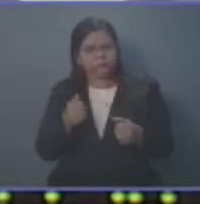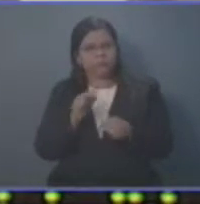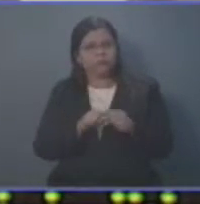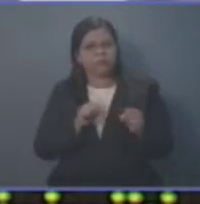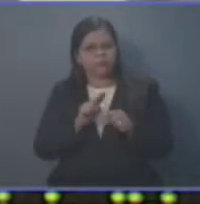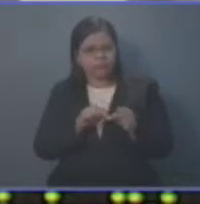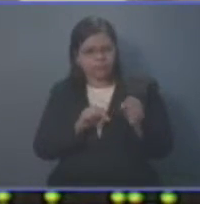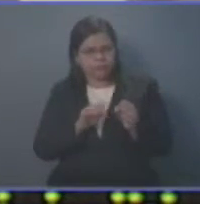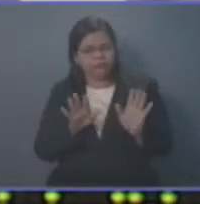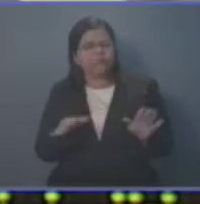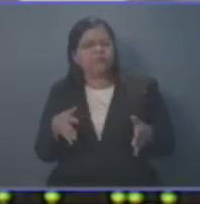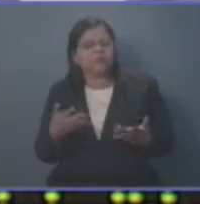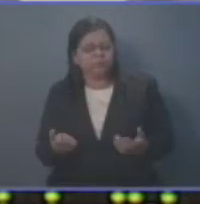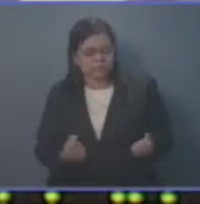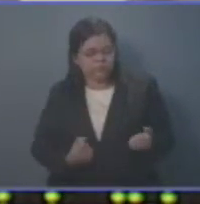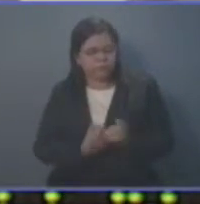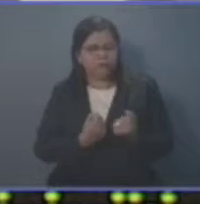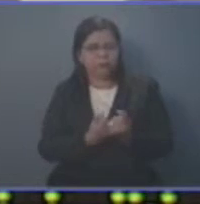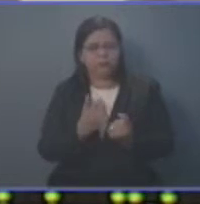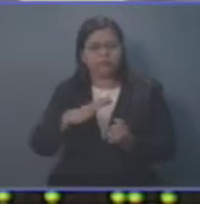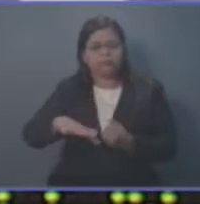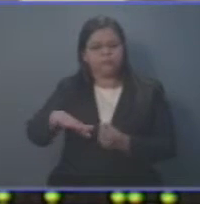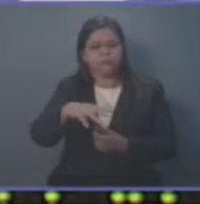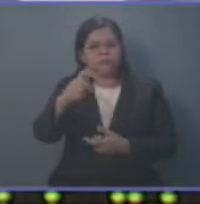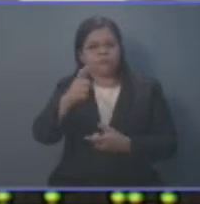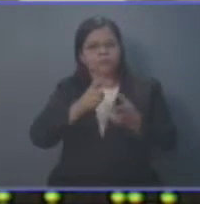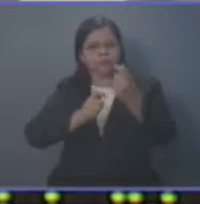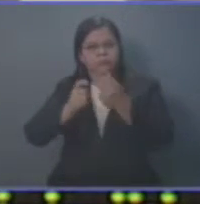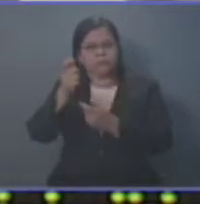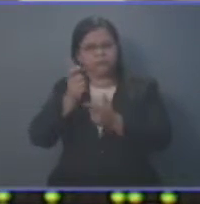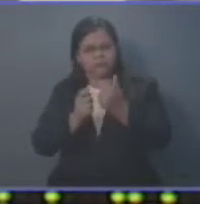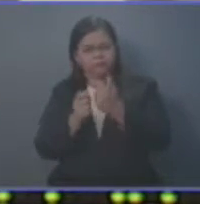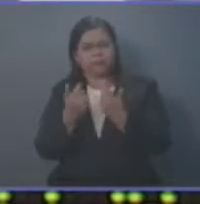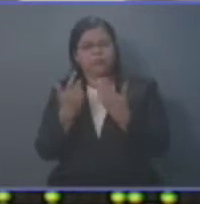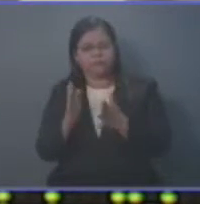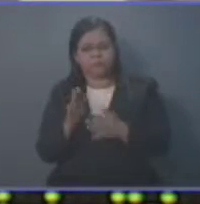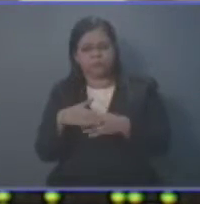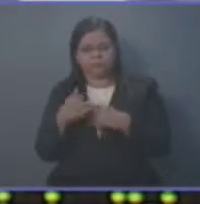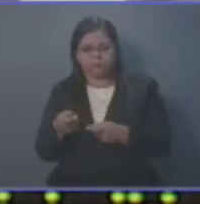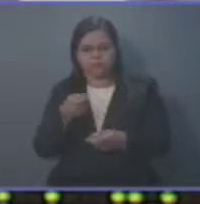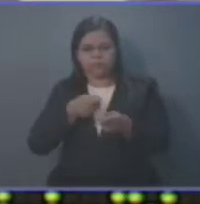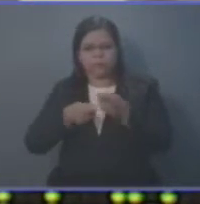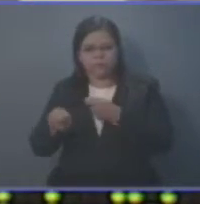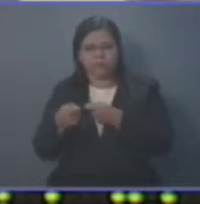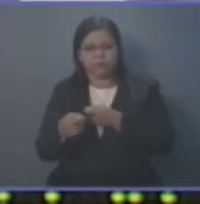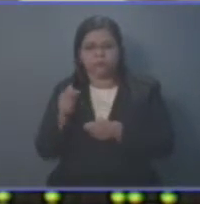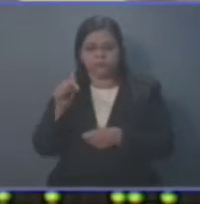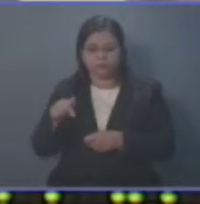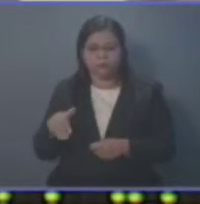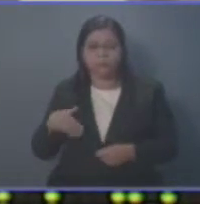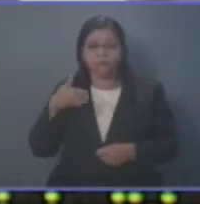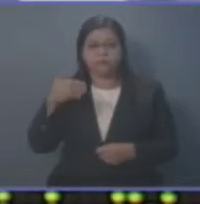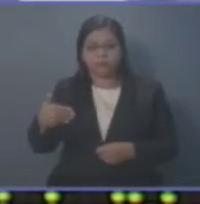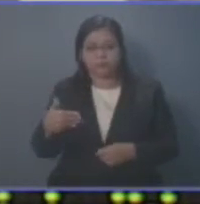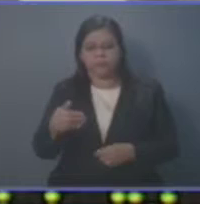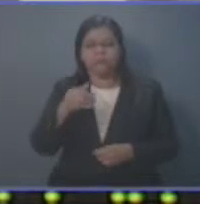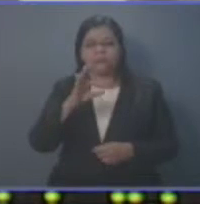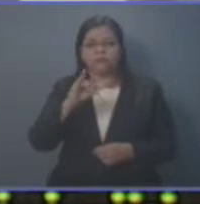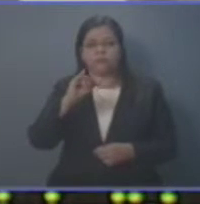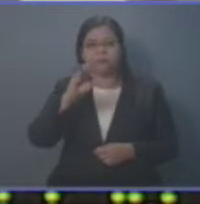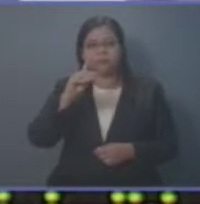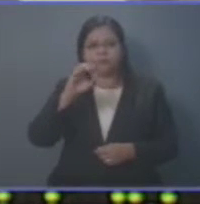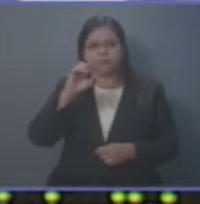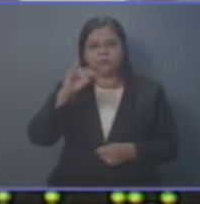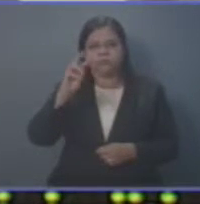dólares para apoyar al sector cafetalero, los cuales fueron transferidos durante ese ejercicio fiscal al fideicomiso